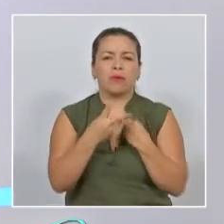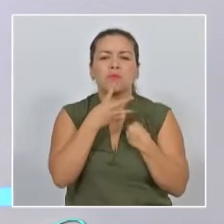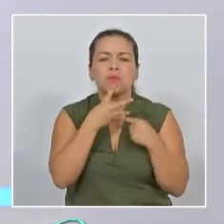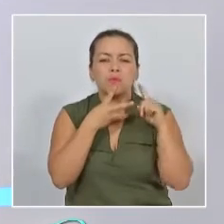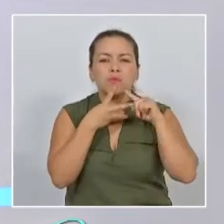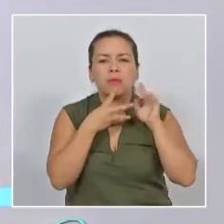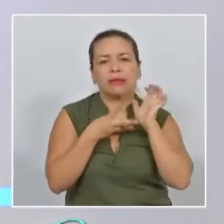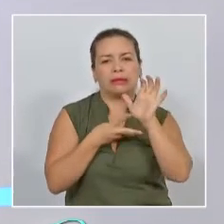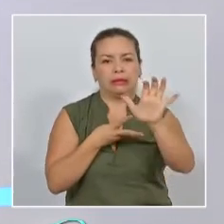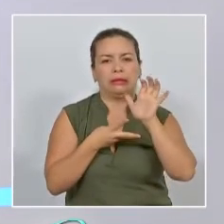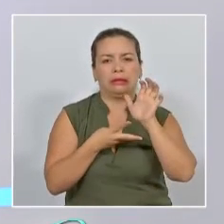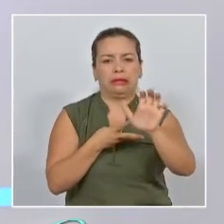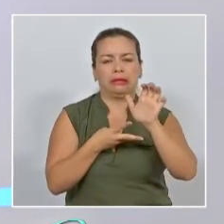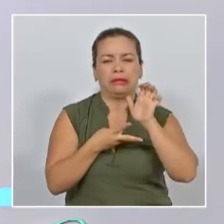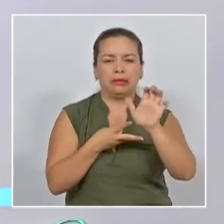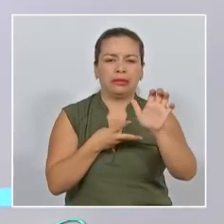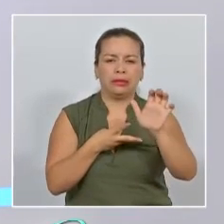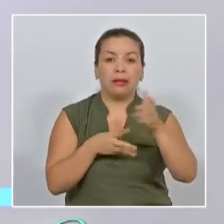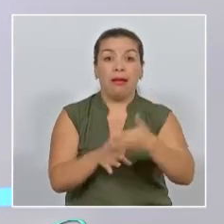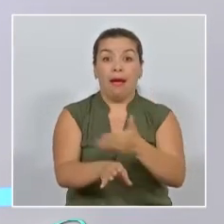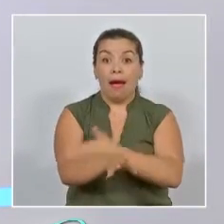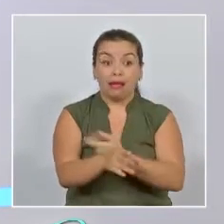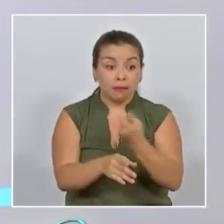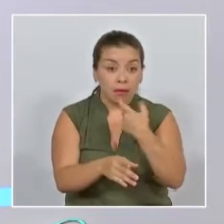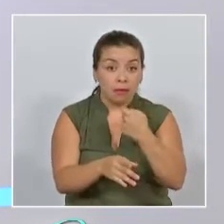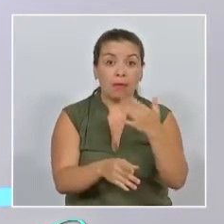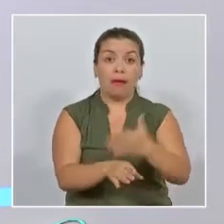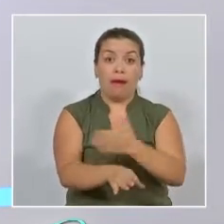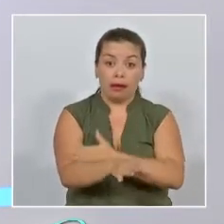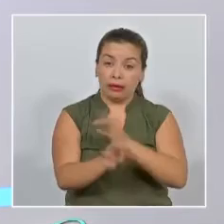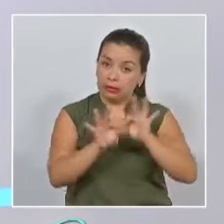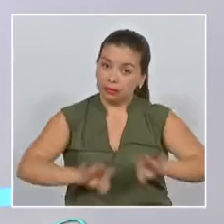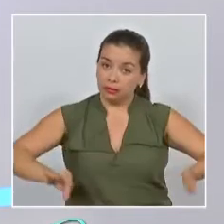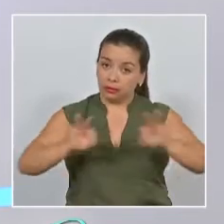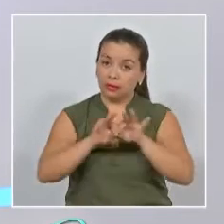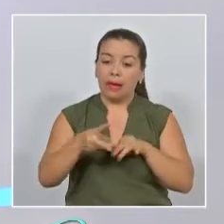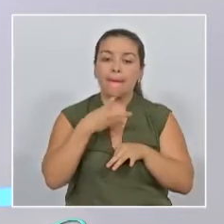Esto es antes de empezar con el tratamiento farmacológico. Consumir